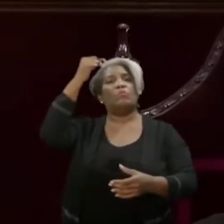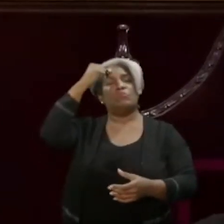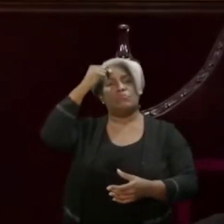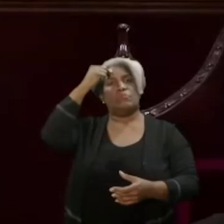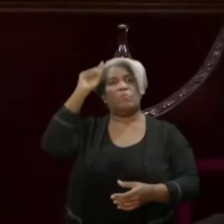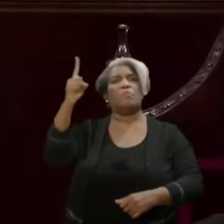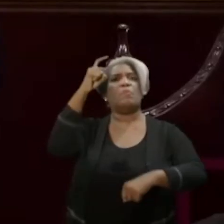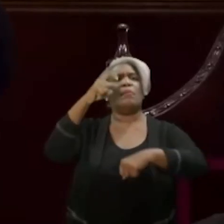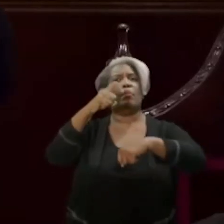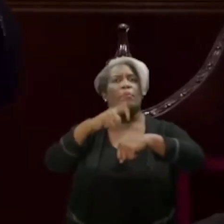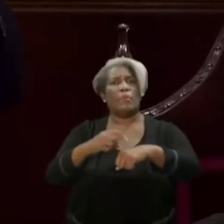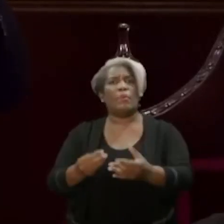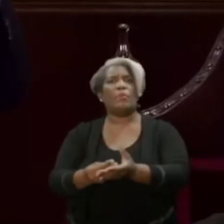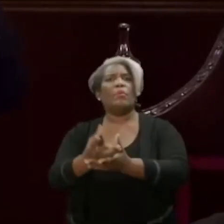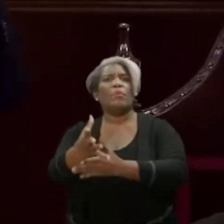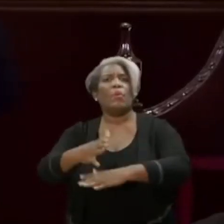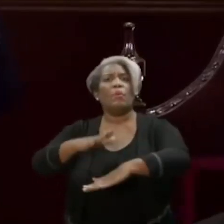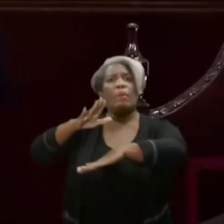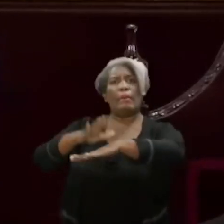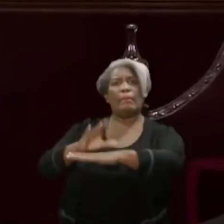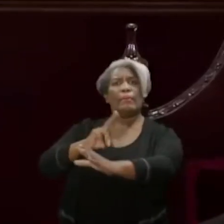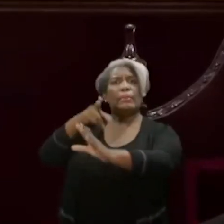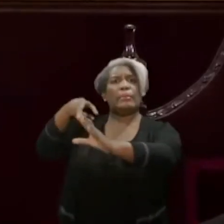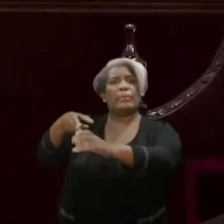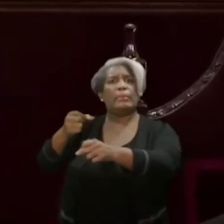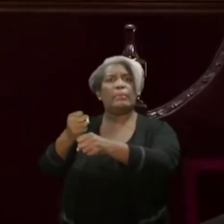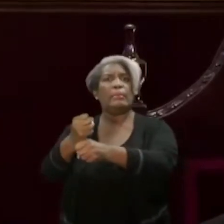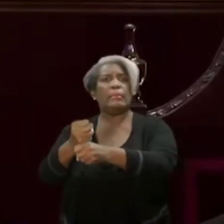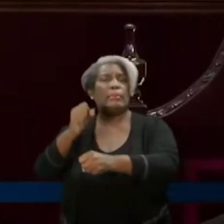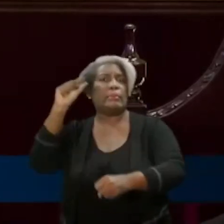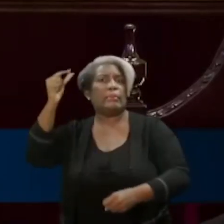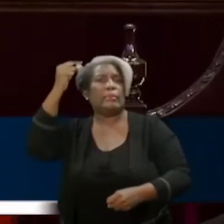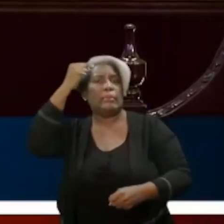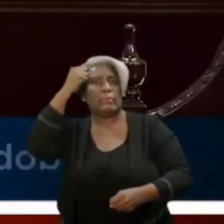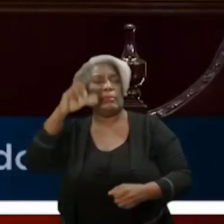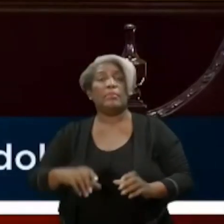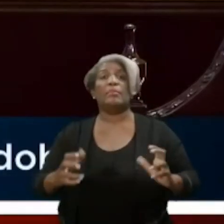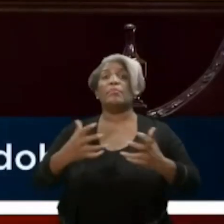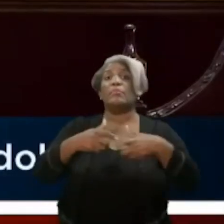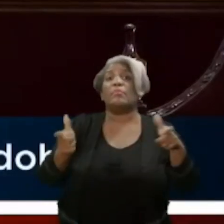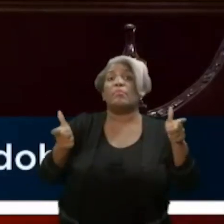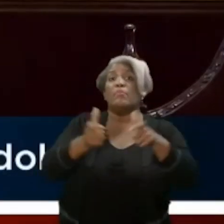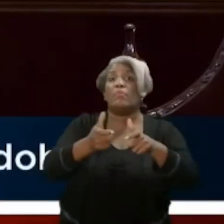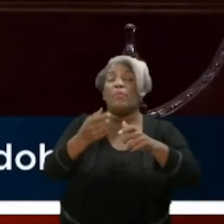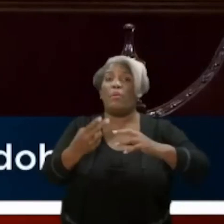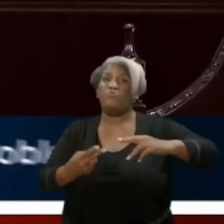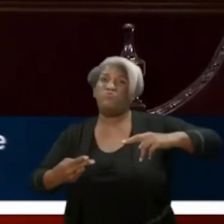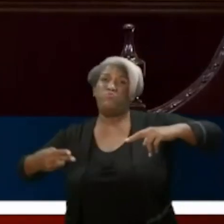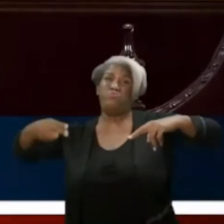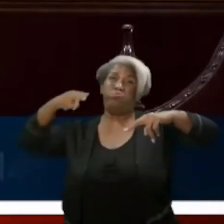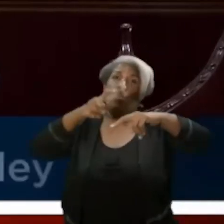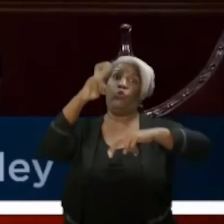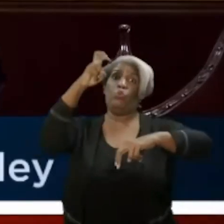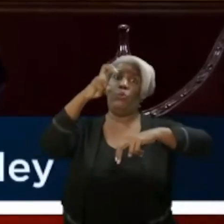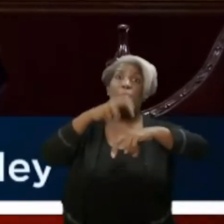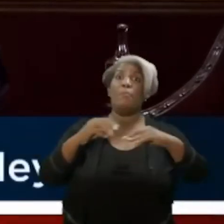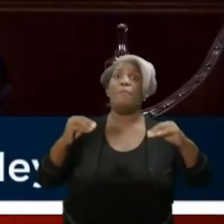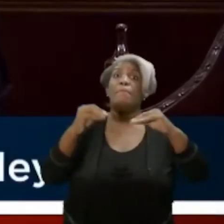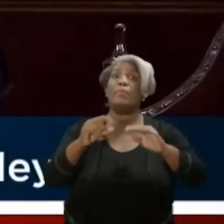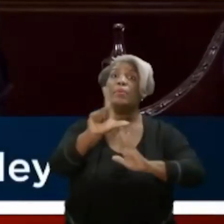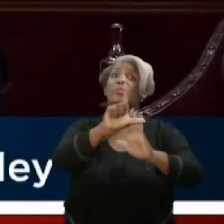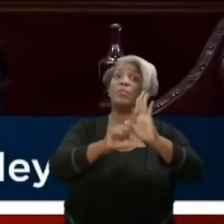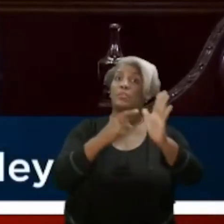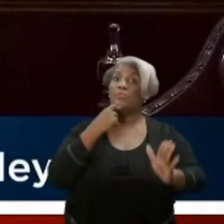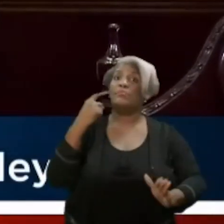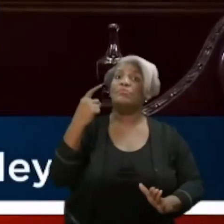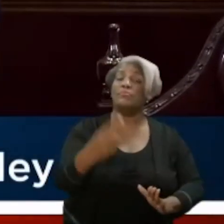en la historia de las compras y contrataciones públicas del Estado, las MIPIMES han superado al doble de la cuota establecida por ley. Esto